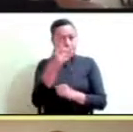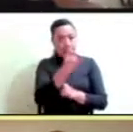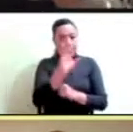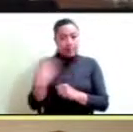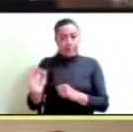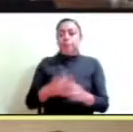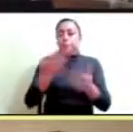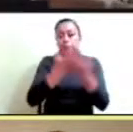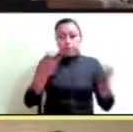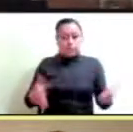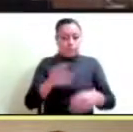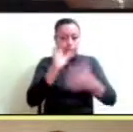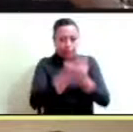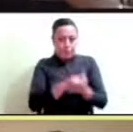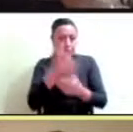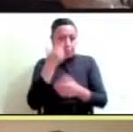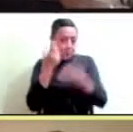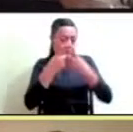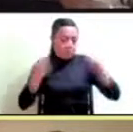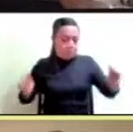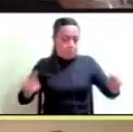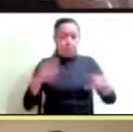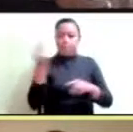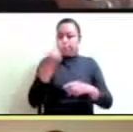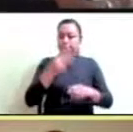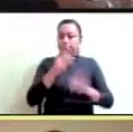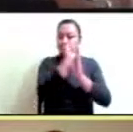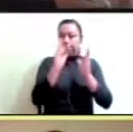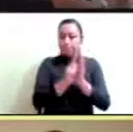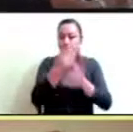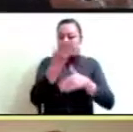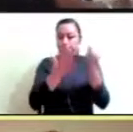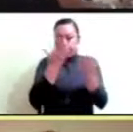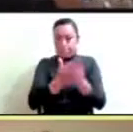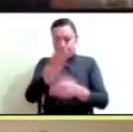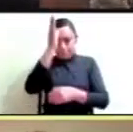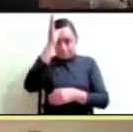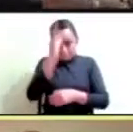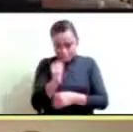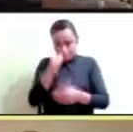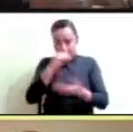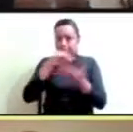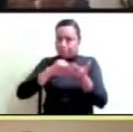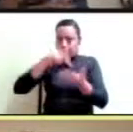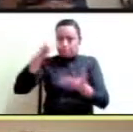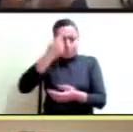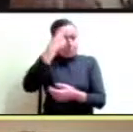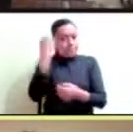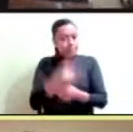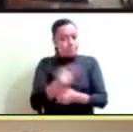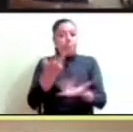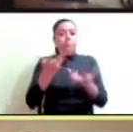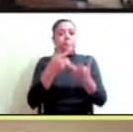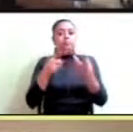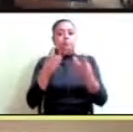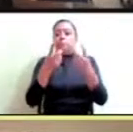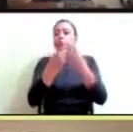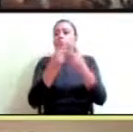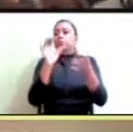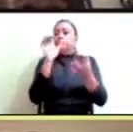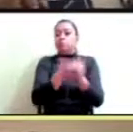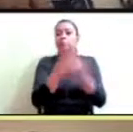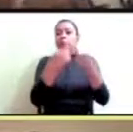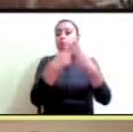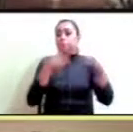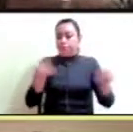juicio de divorcio, deberá acompañar a su solicitud la propuesta de convenio para regular las consecuencias inherentes a la disolución del vínculo